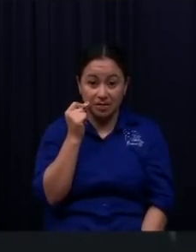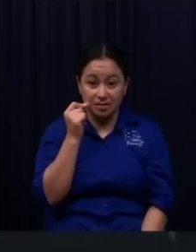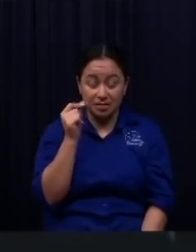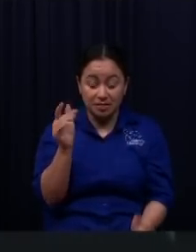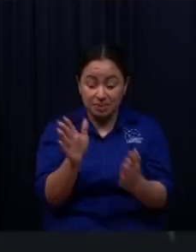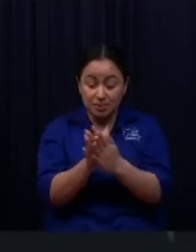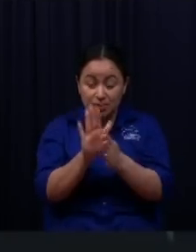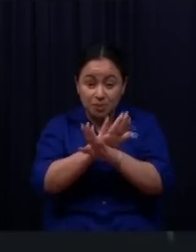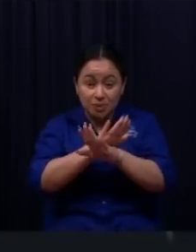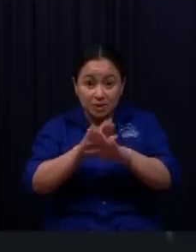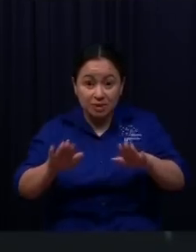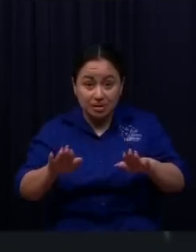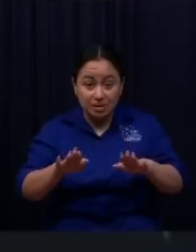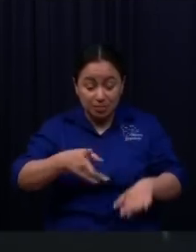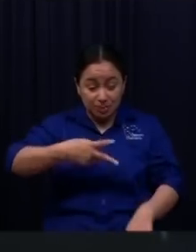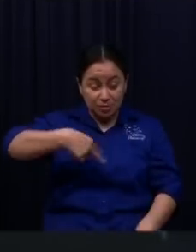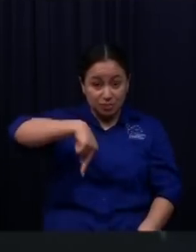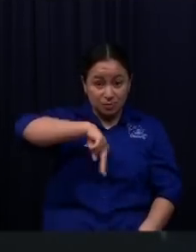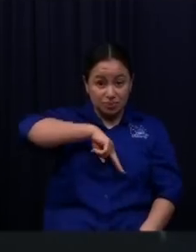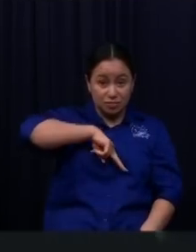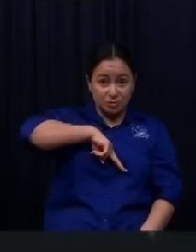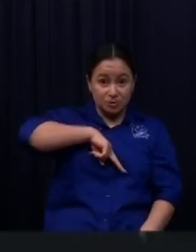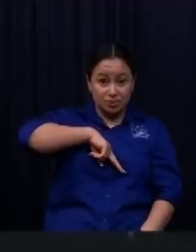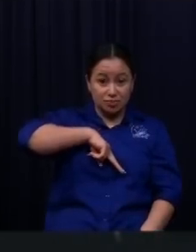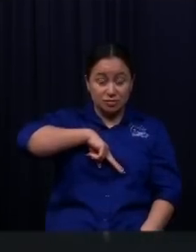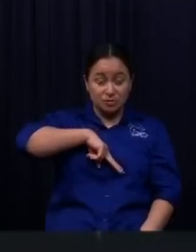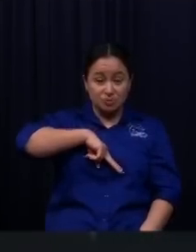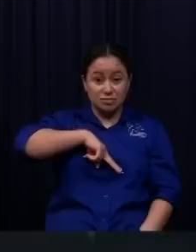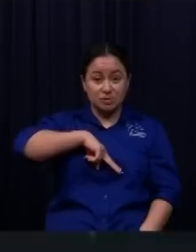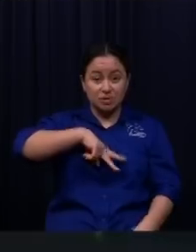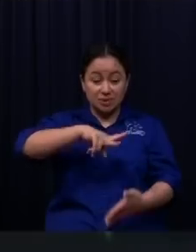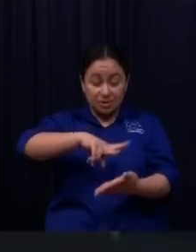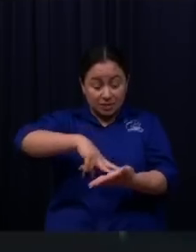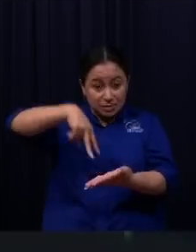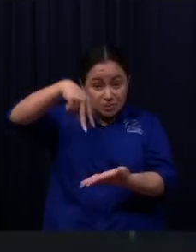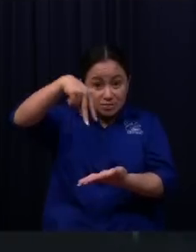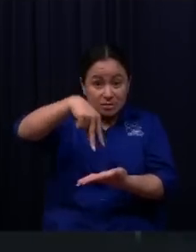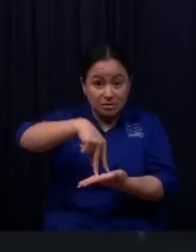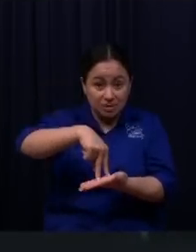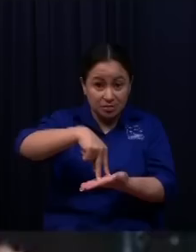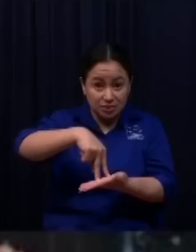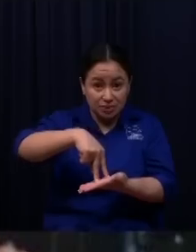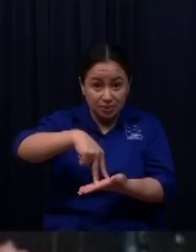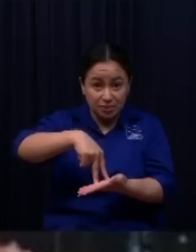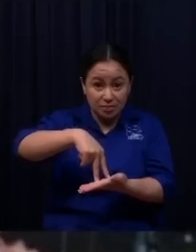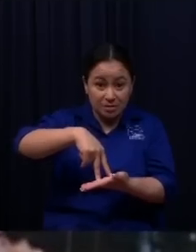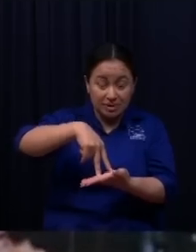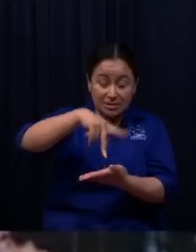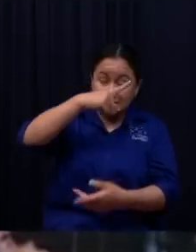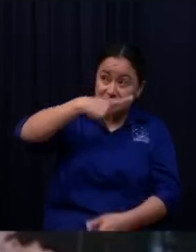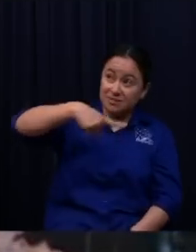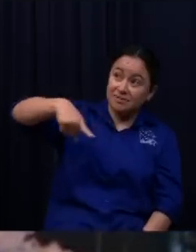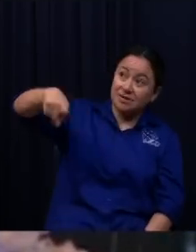hasta los infiernos, se levanta y va de regreso hacia dónde.